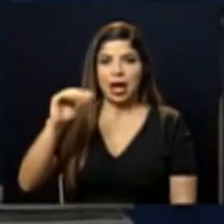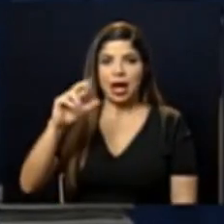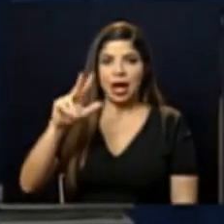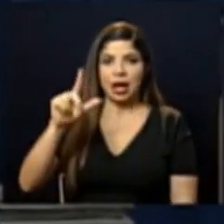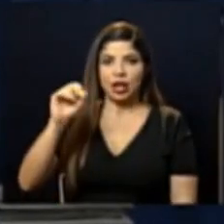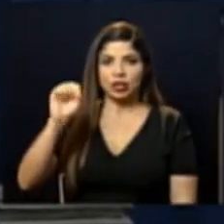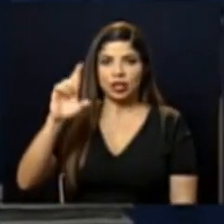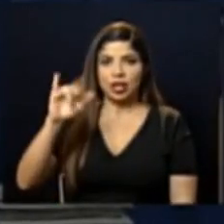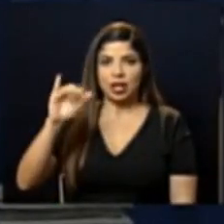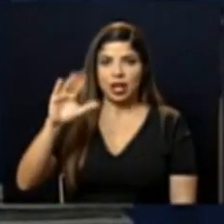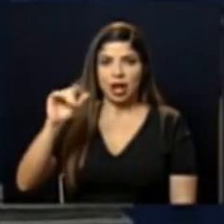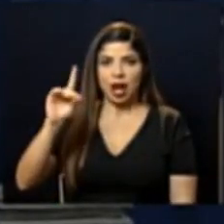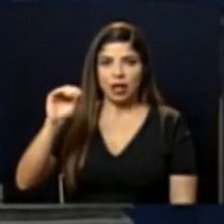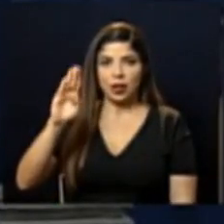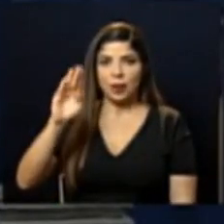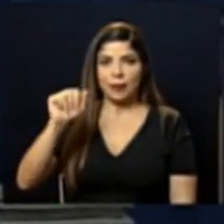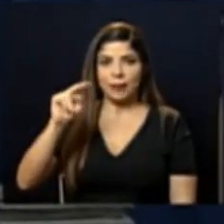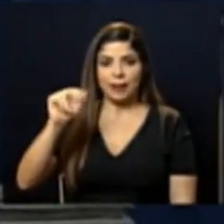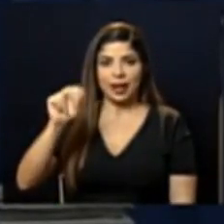Ricardo Benavides,